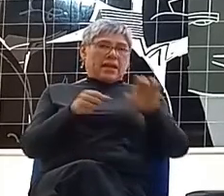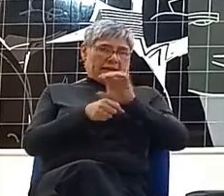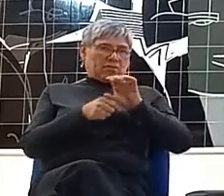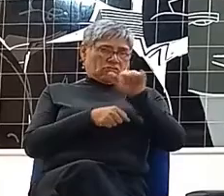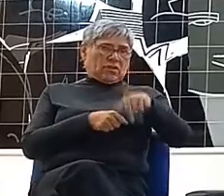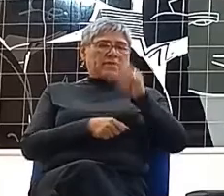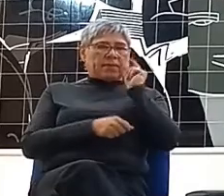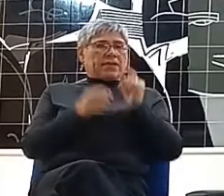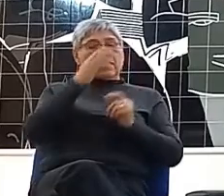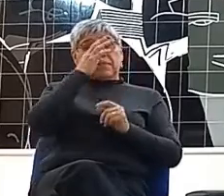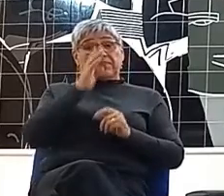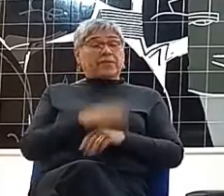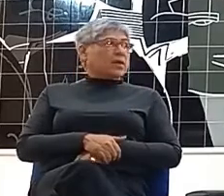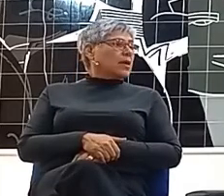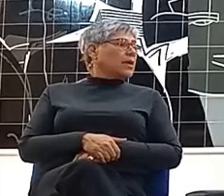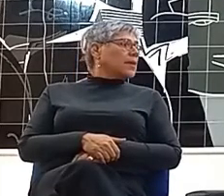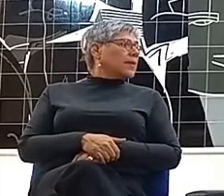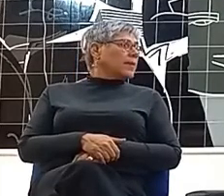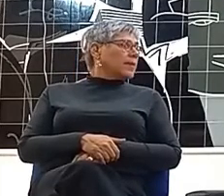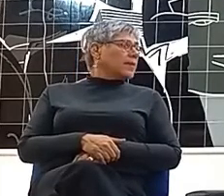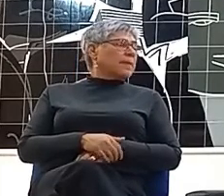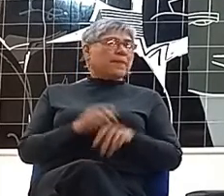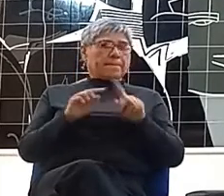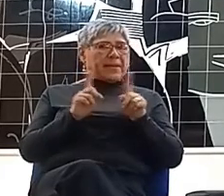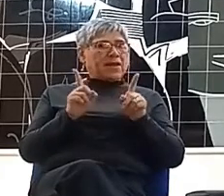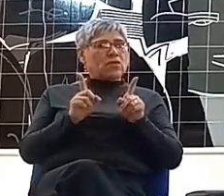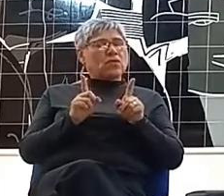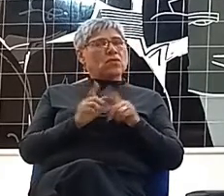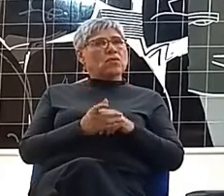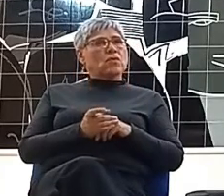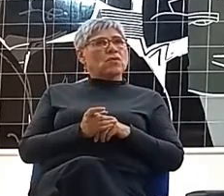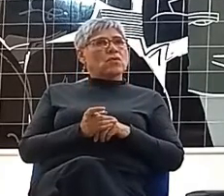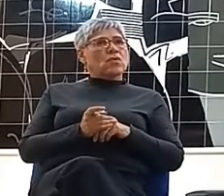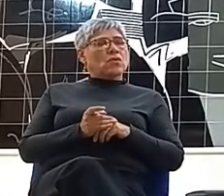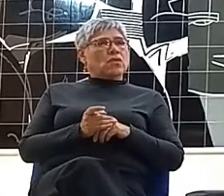ciudad, pero me parece que eso hay que